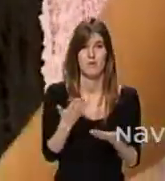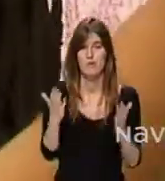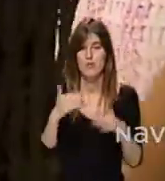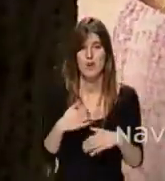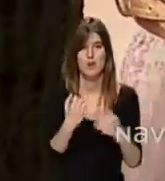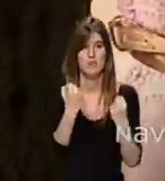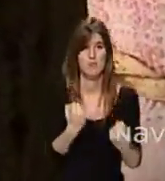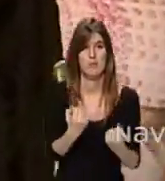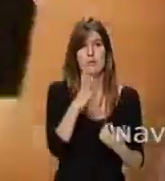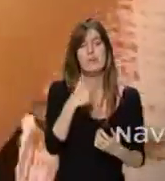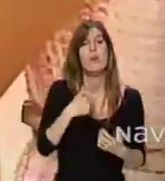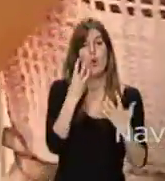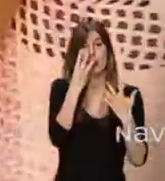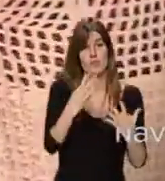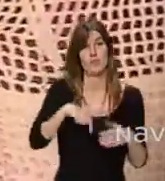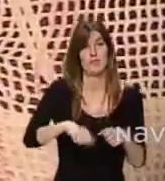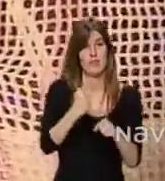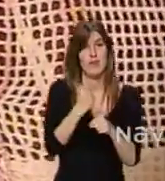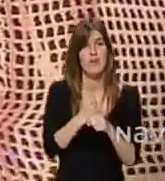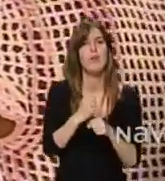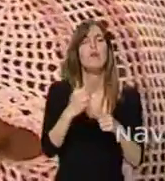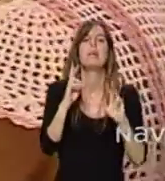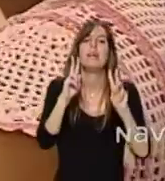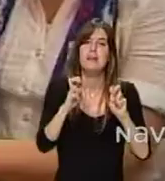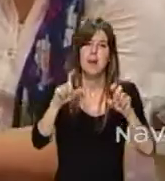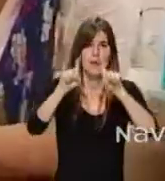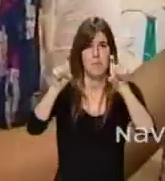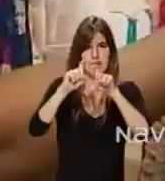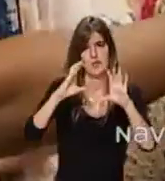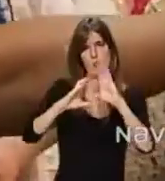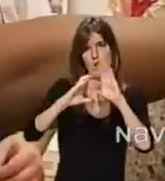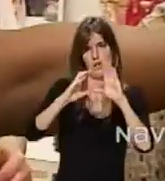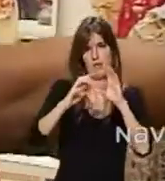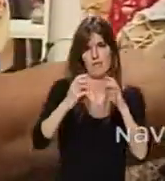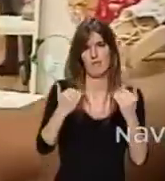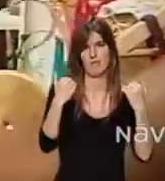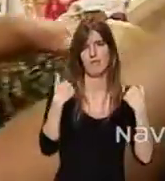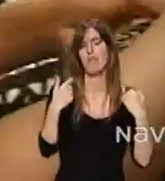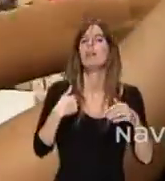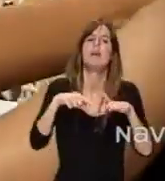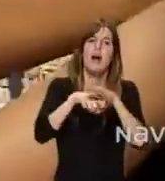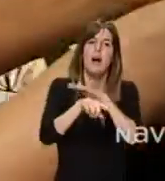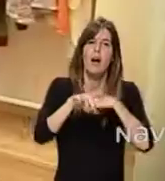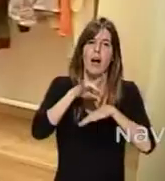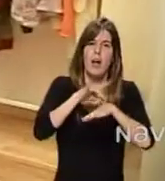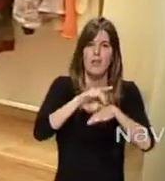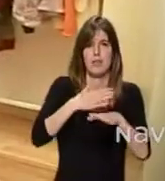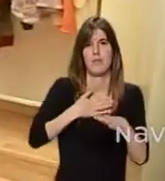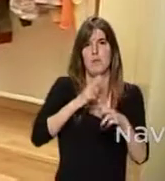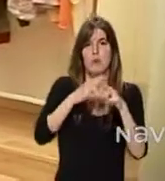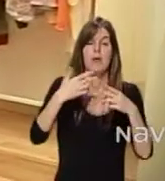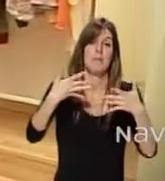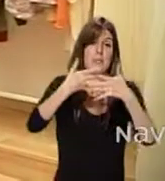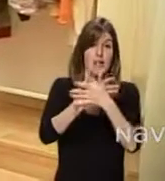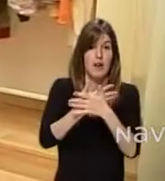durante los años que he estado aquí trabajando, ha sido siempre comunicación para empresas. Con la agencia que yo tengo, con Mistelania, lo que llevamos es un poco eso, la